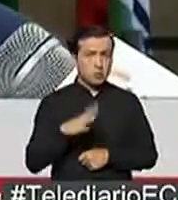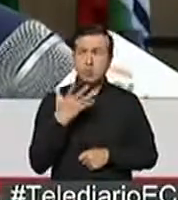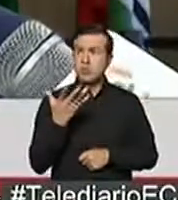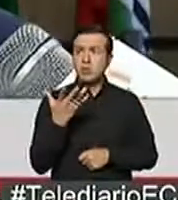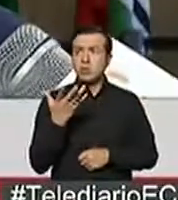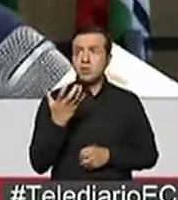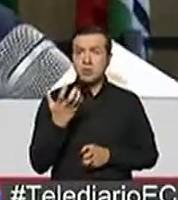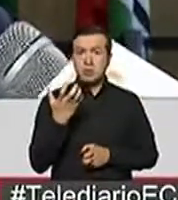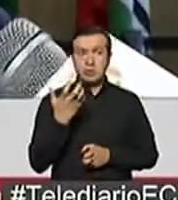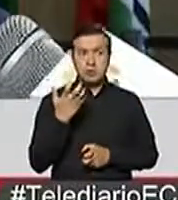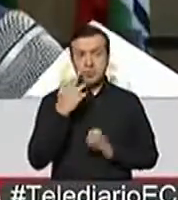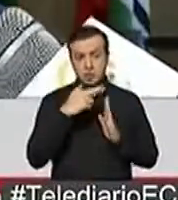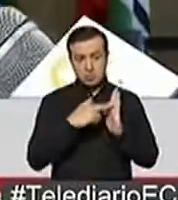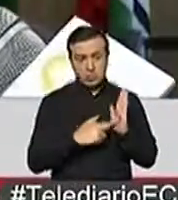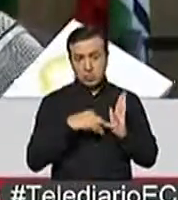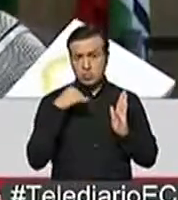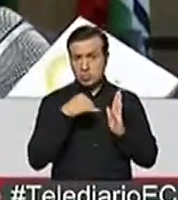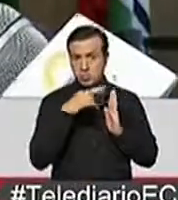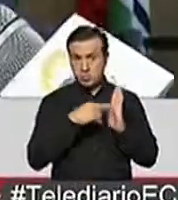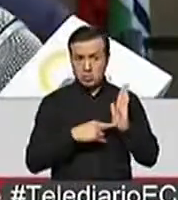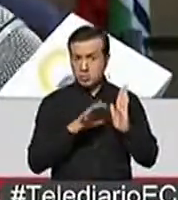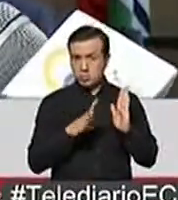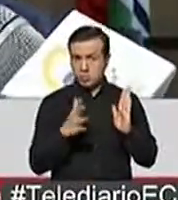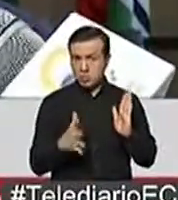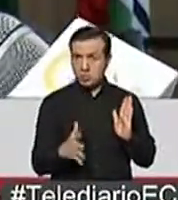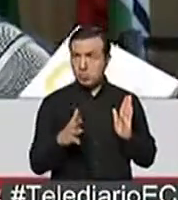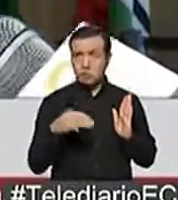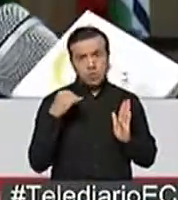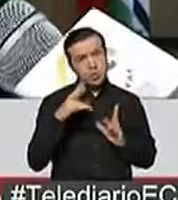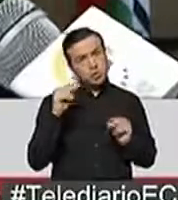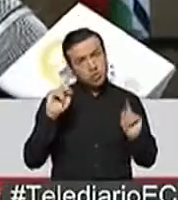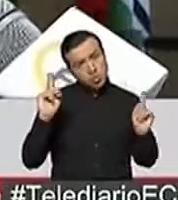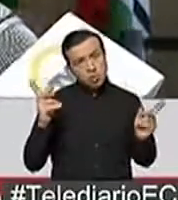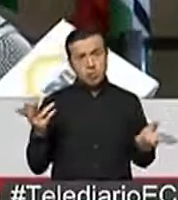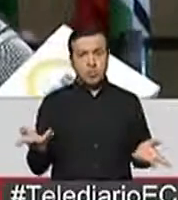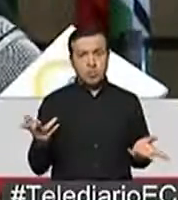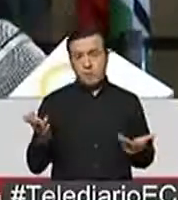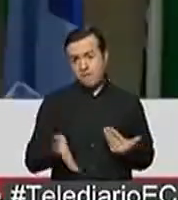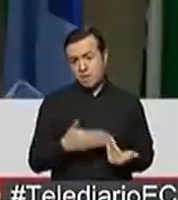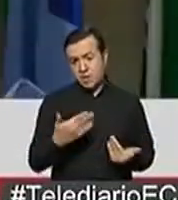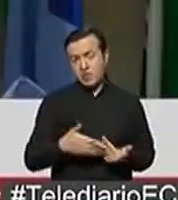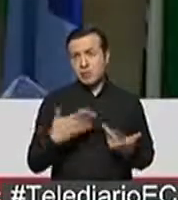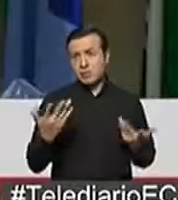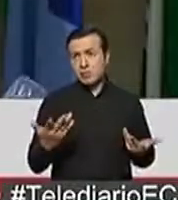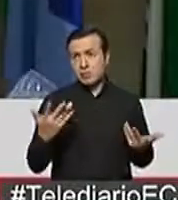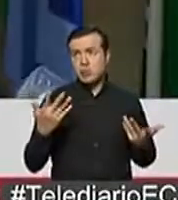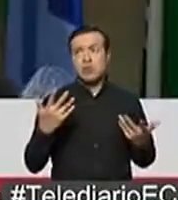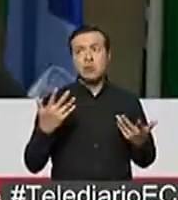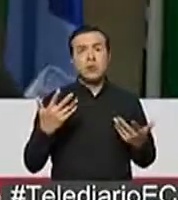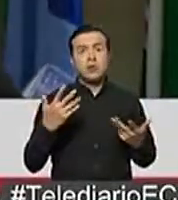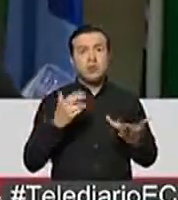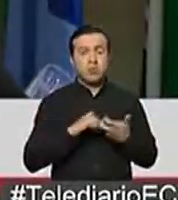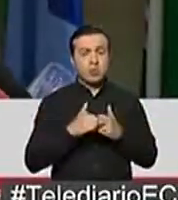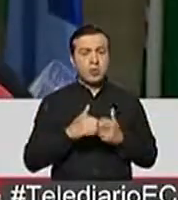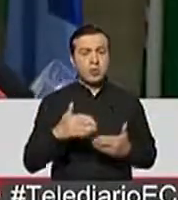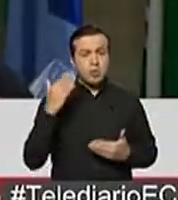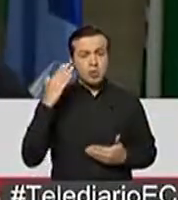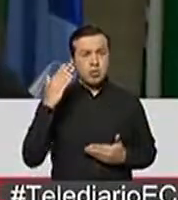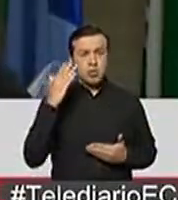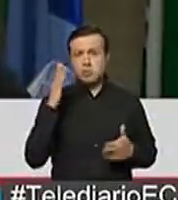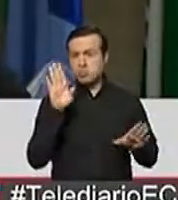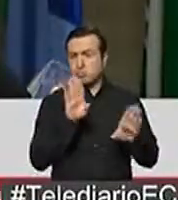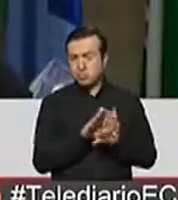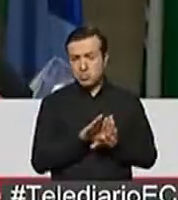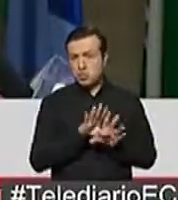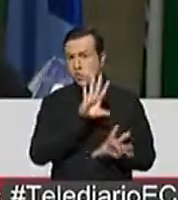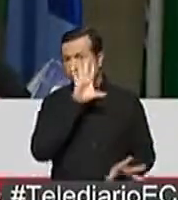quieren que los registren como violadores? No violen, pues. Sencillo. Es un tema político y es un tema de bloquear